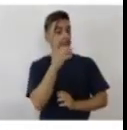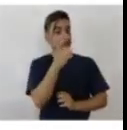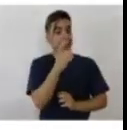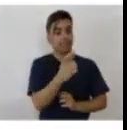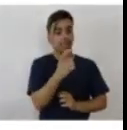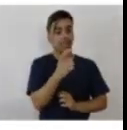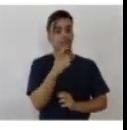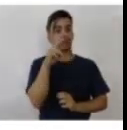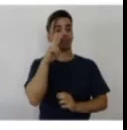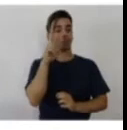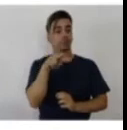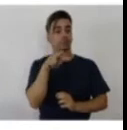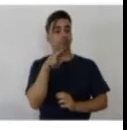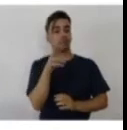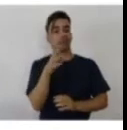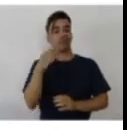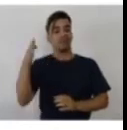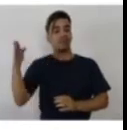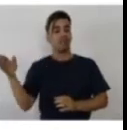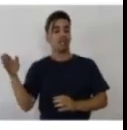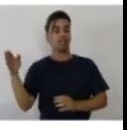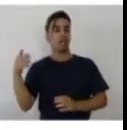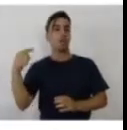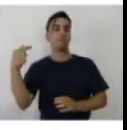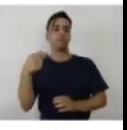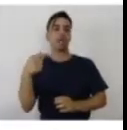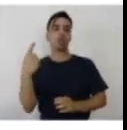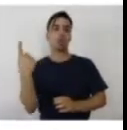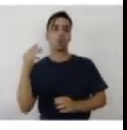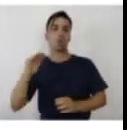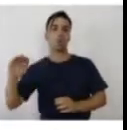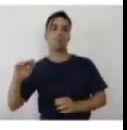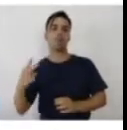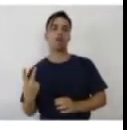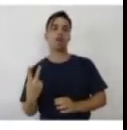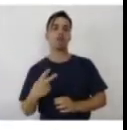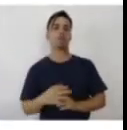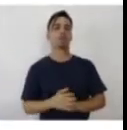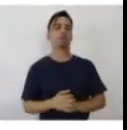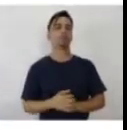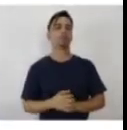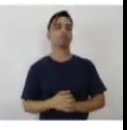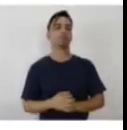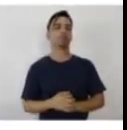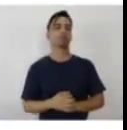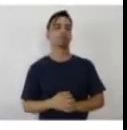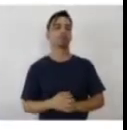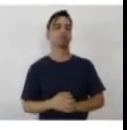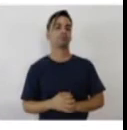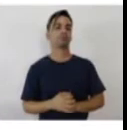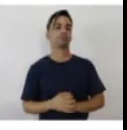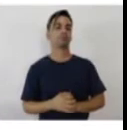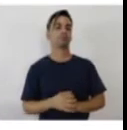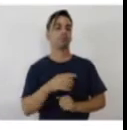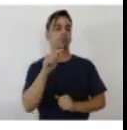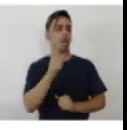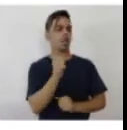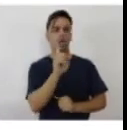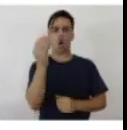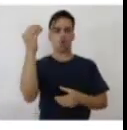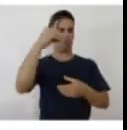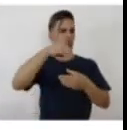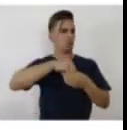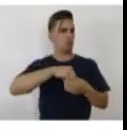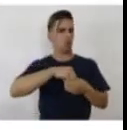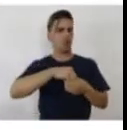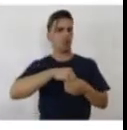de x que se encuentran a la derecha de menos un medio. Y en este caso no